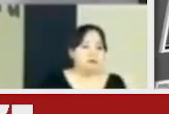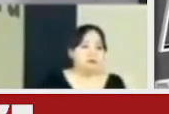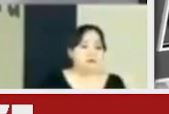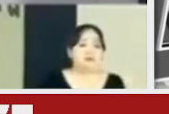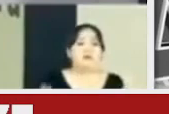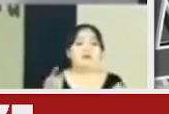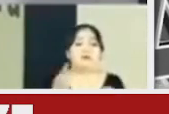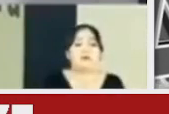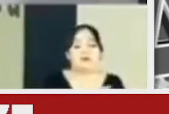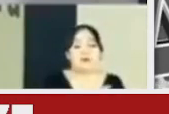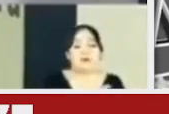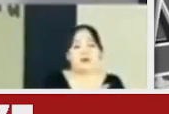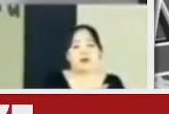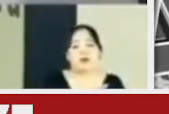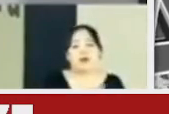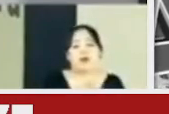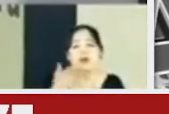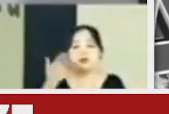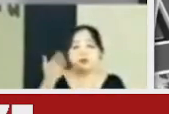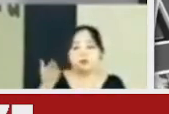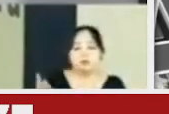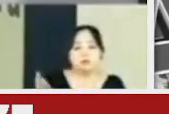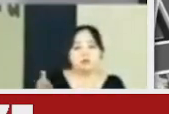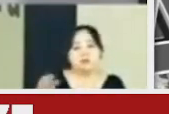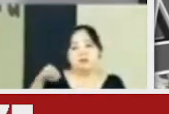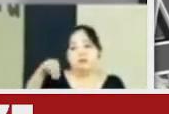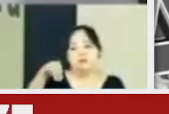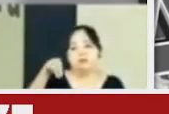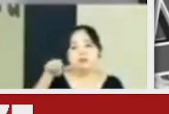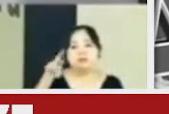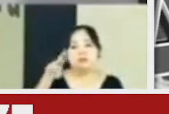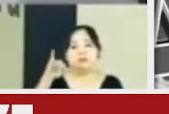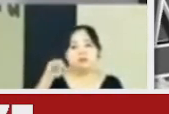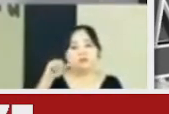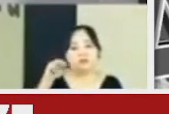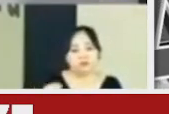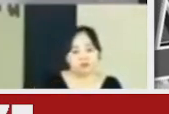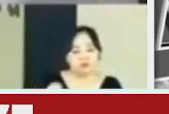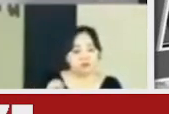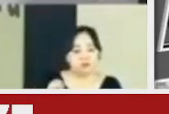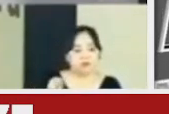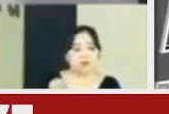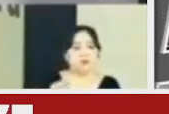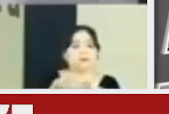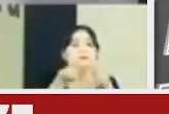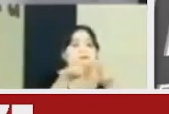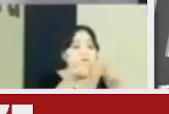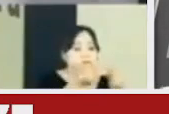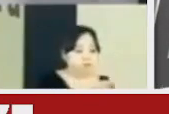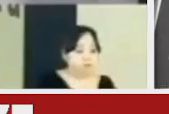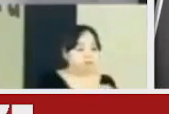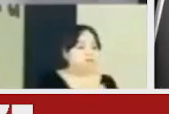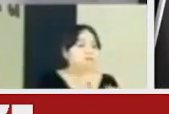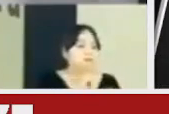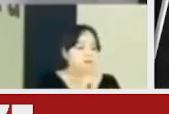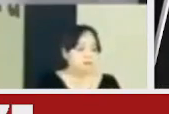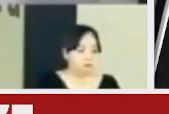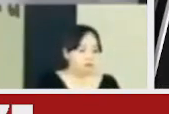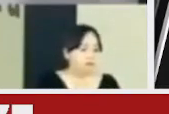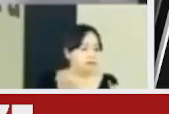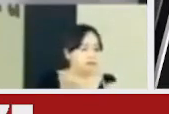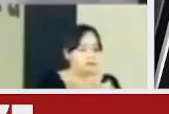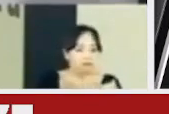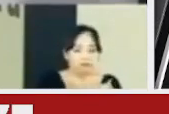marina armada médico cedió el mando a un civil y delegó